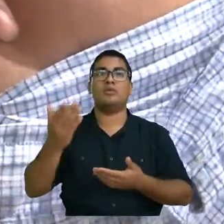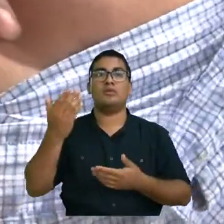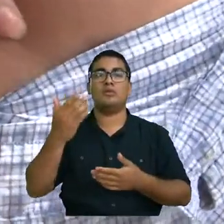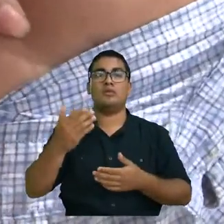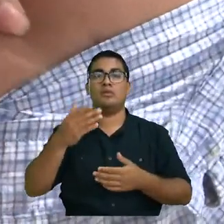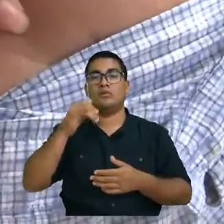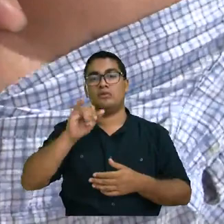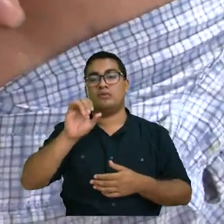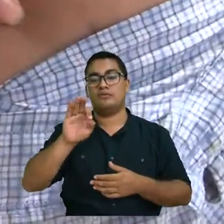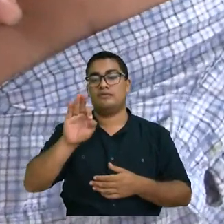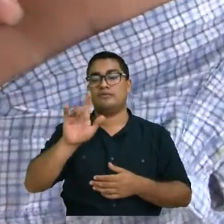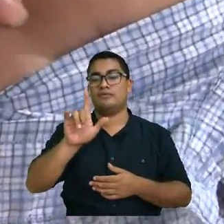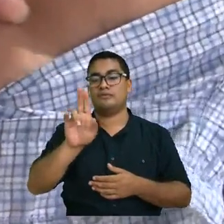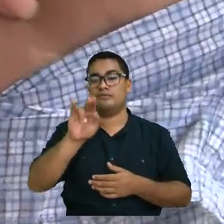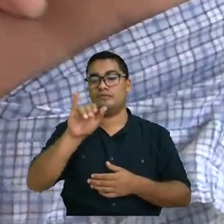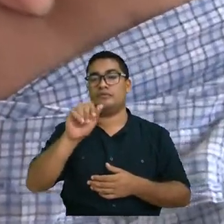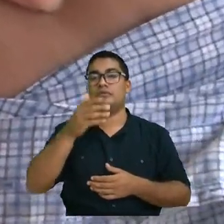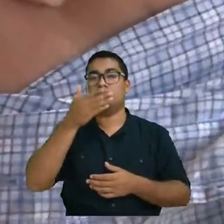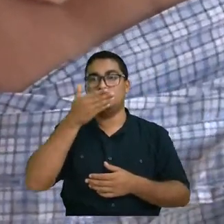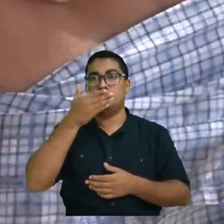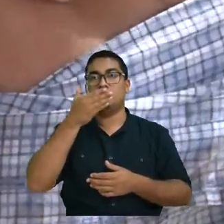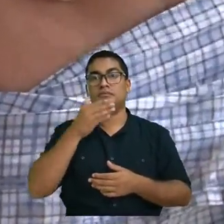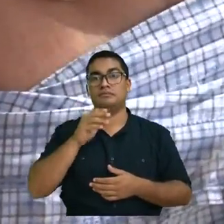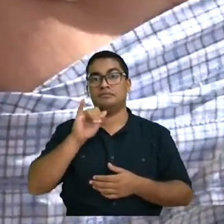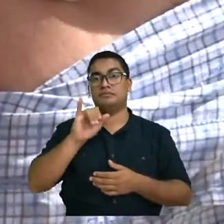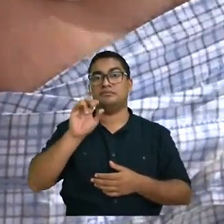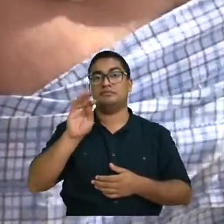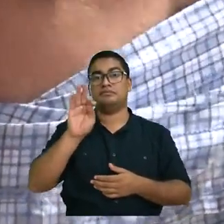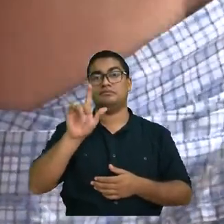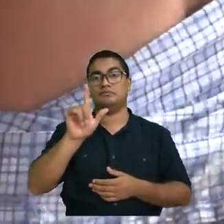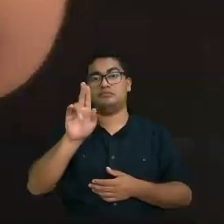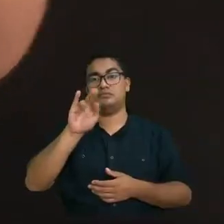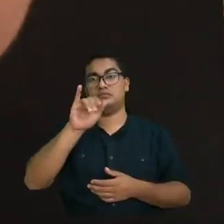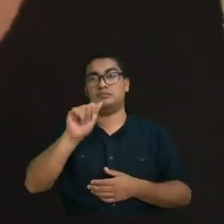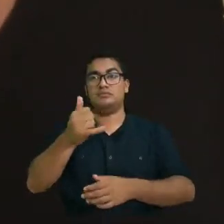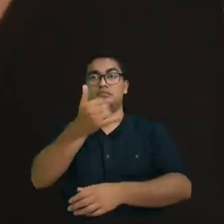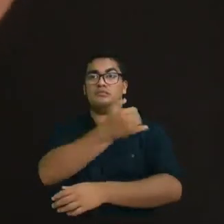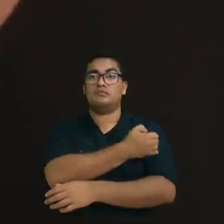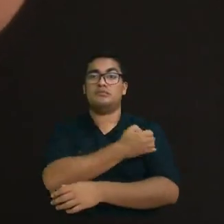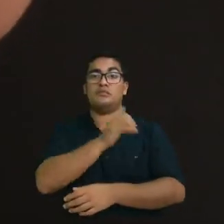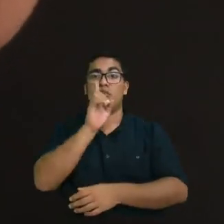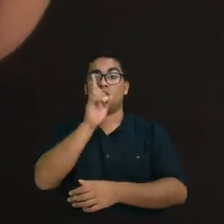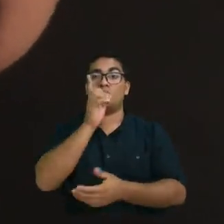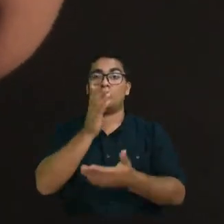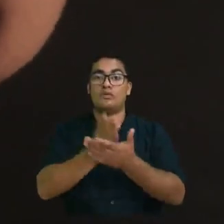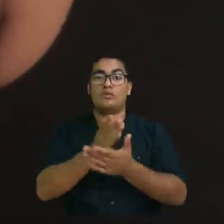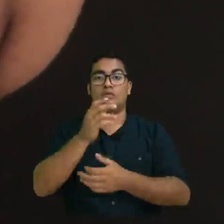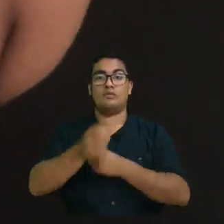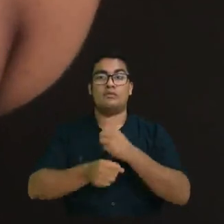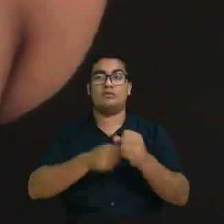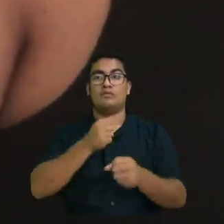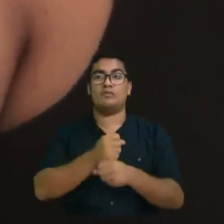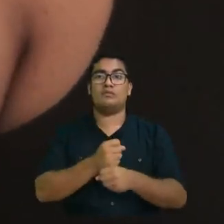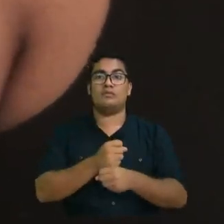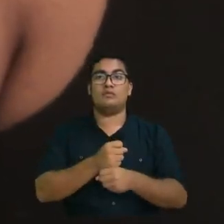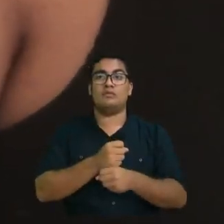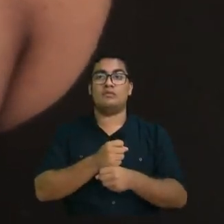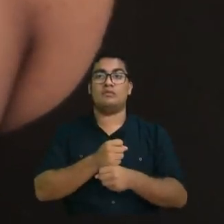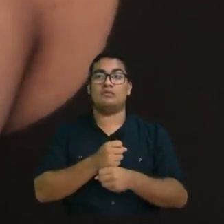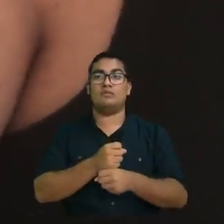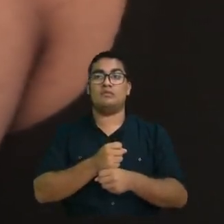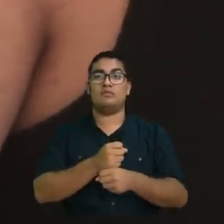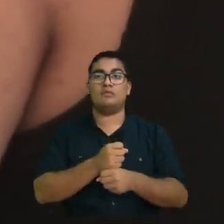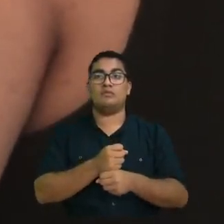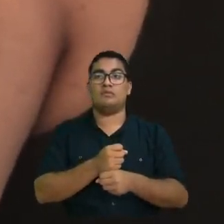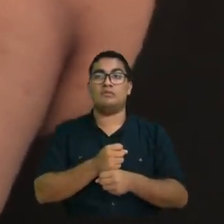¿Cada cuánto se debe poner la vacuna, doctor? La vacuna de la influenza es una vez al año. Esta vacuna tiene